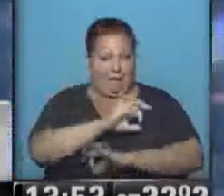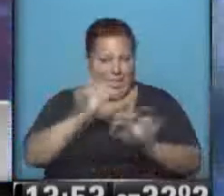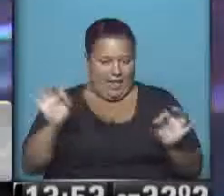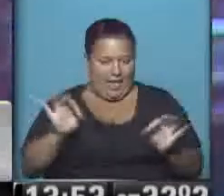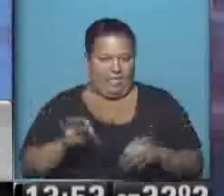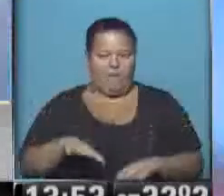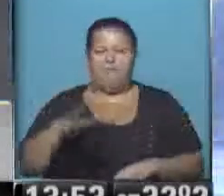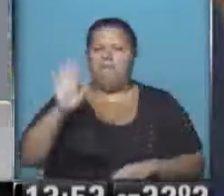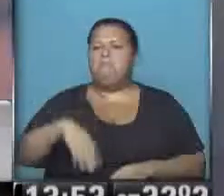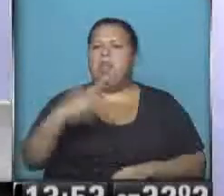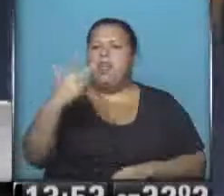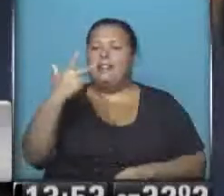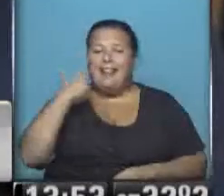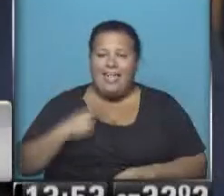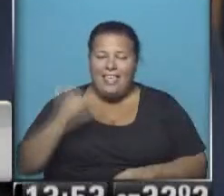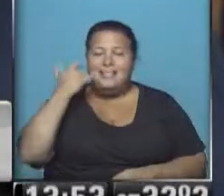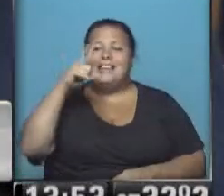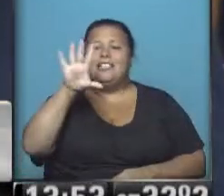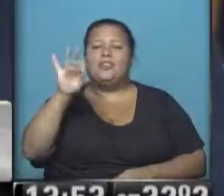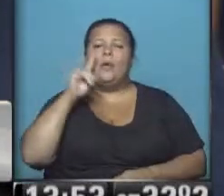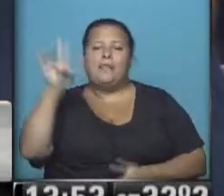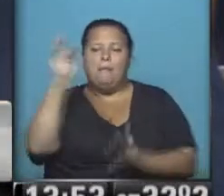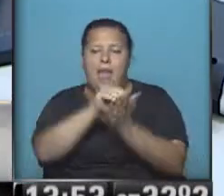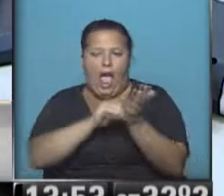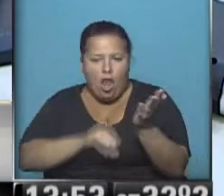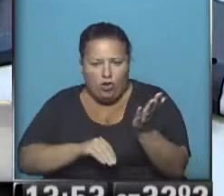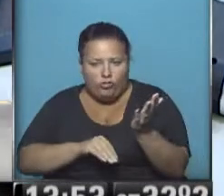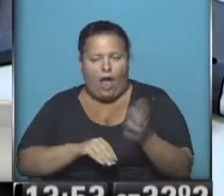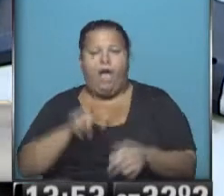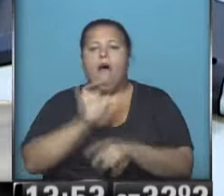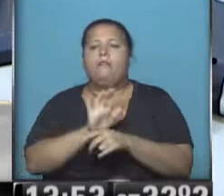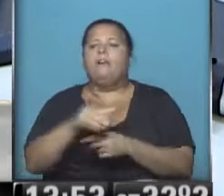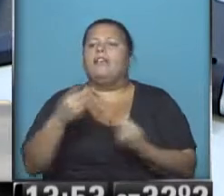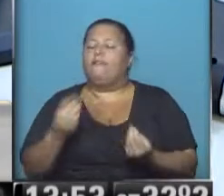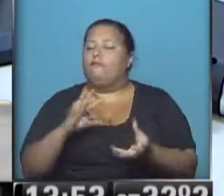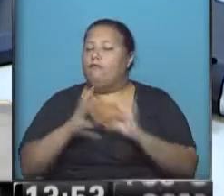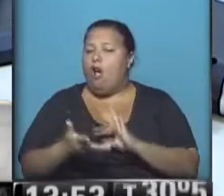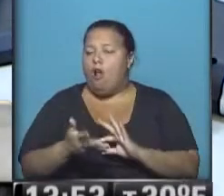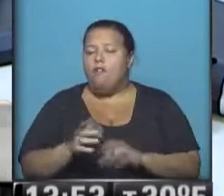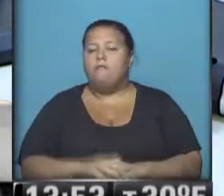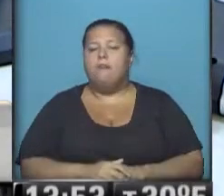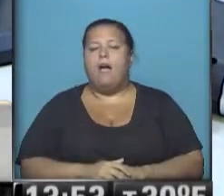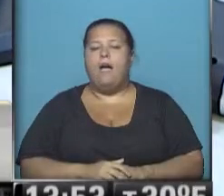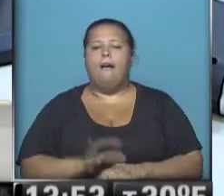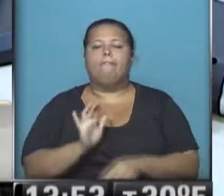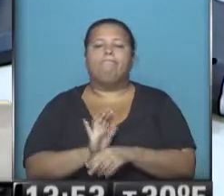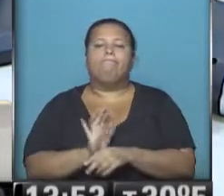en 72 horas ya tenemos 150 mil inscriptos esto lo que hace es un poco